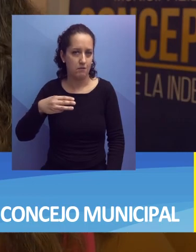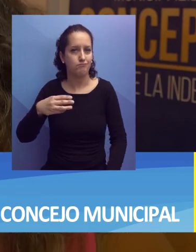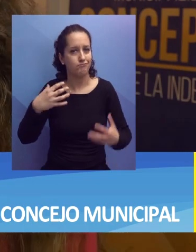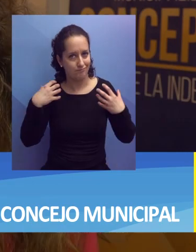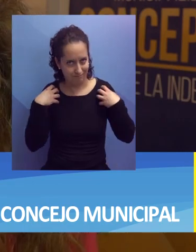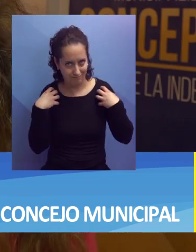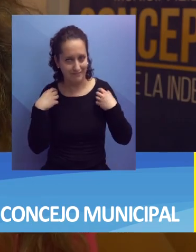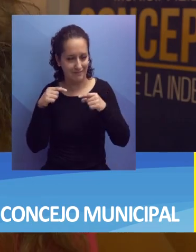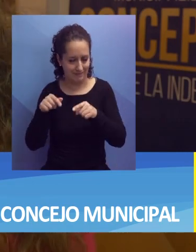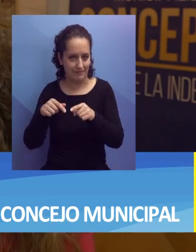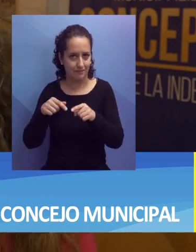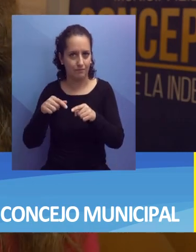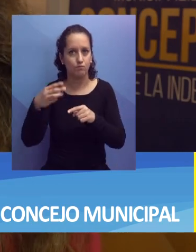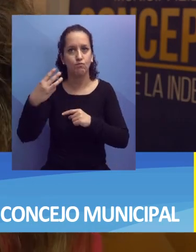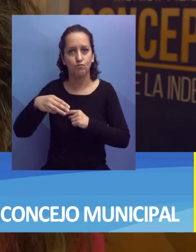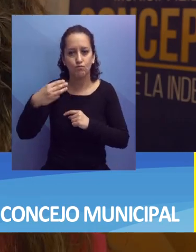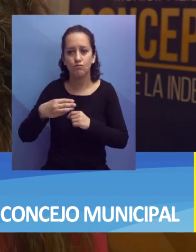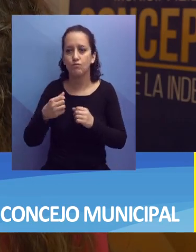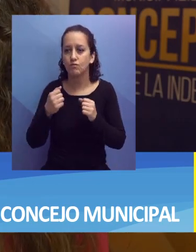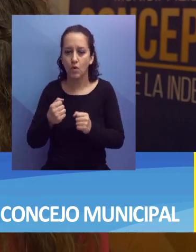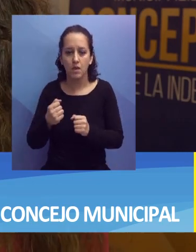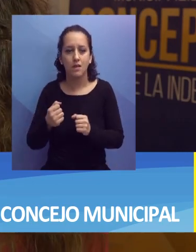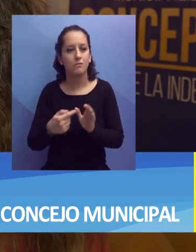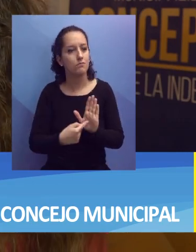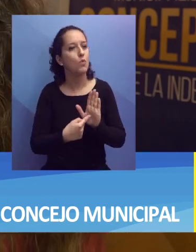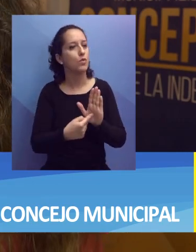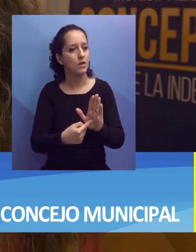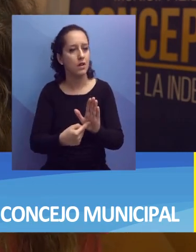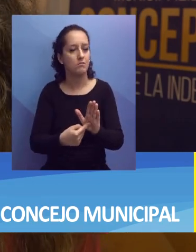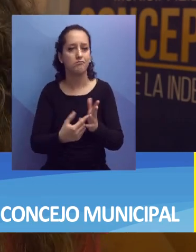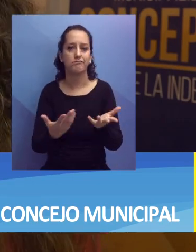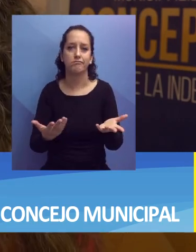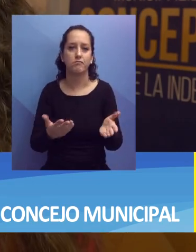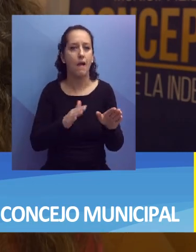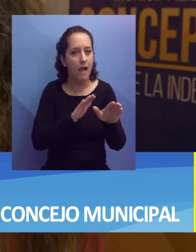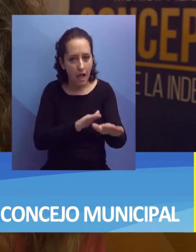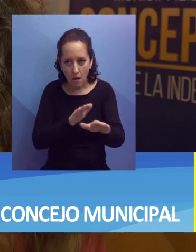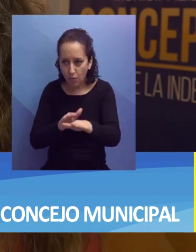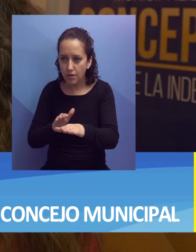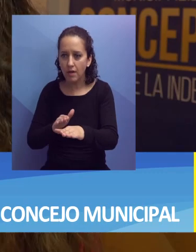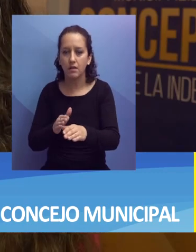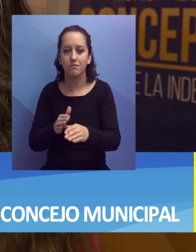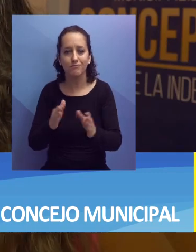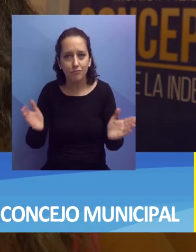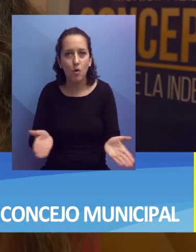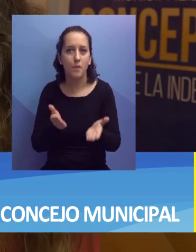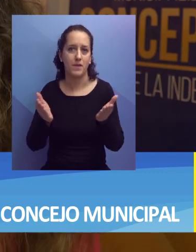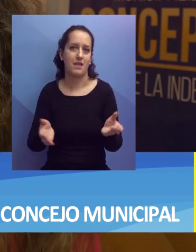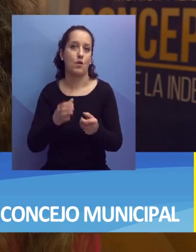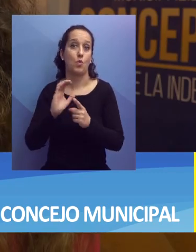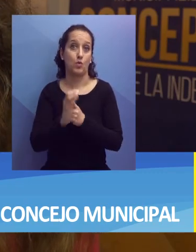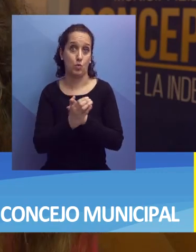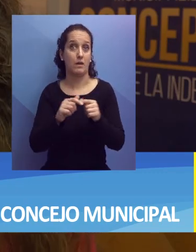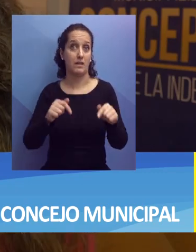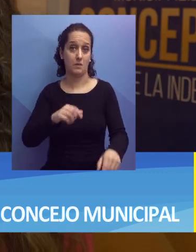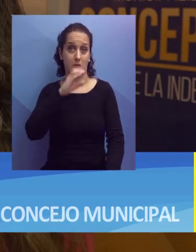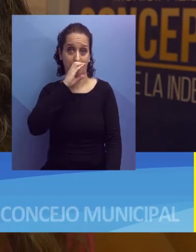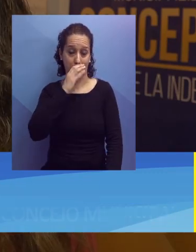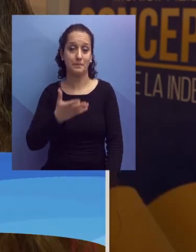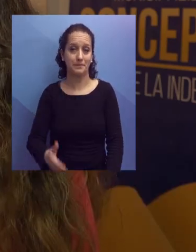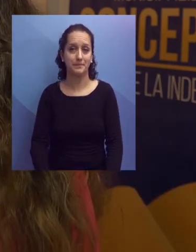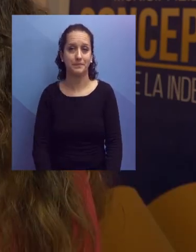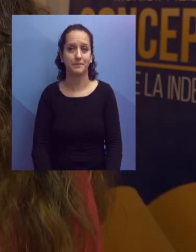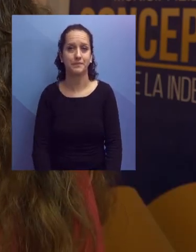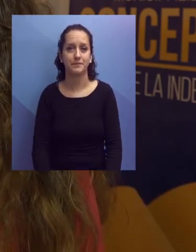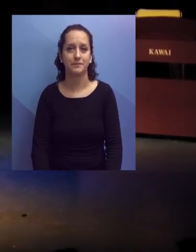Municipal, el municipio, para visualizar apoyar y fomentar la